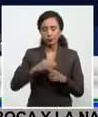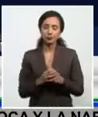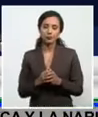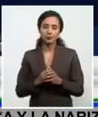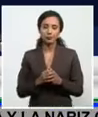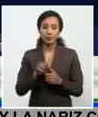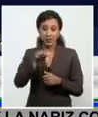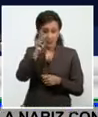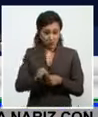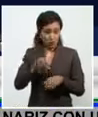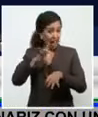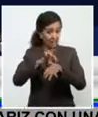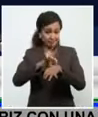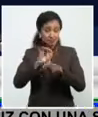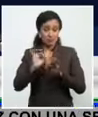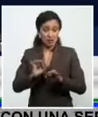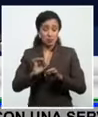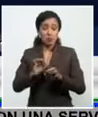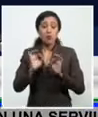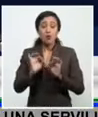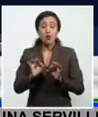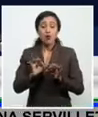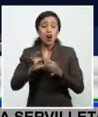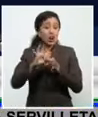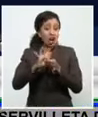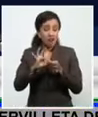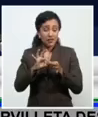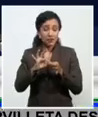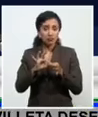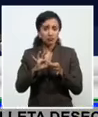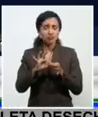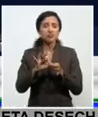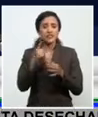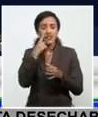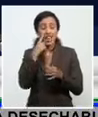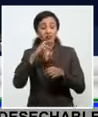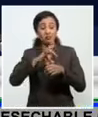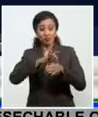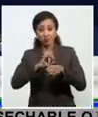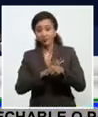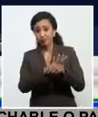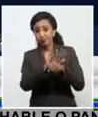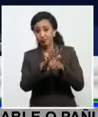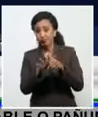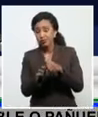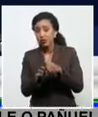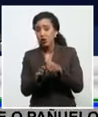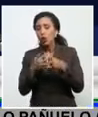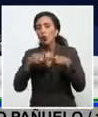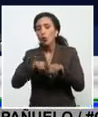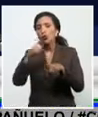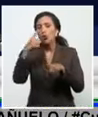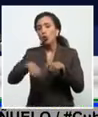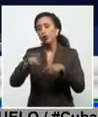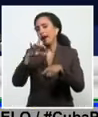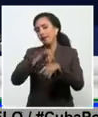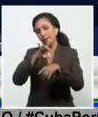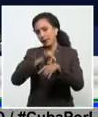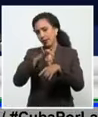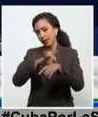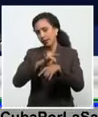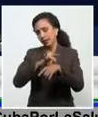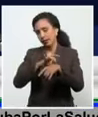pacientes graves, pues se asocian un grupo de enfermedades asociadas.